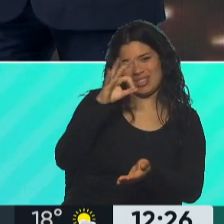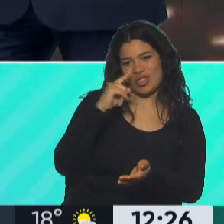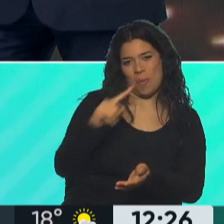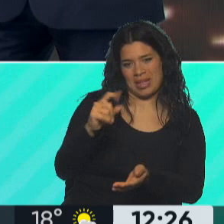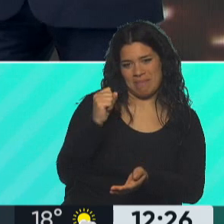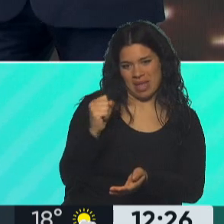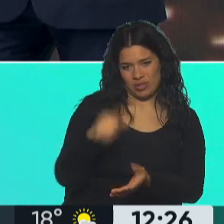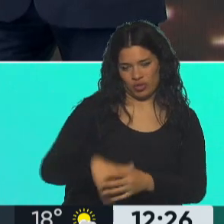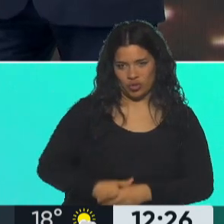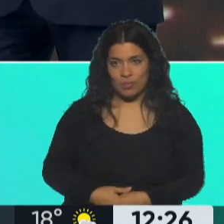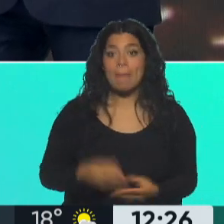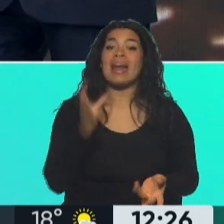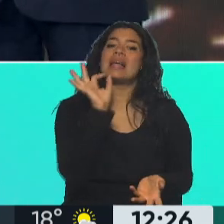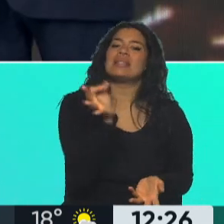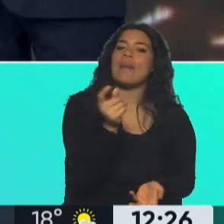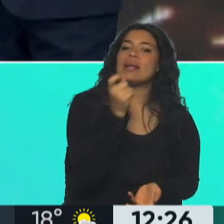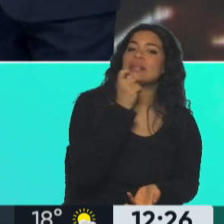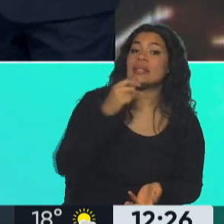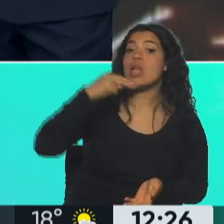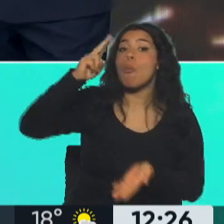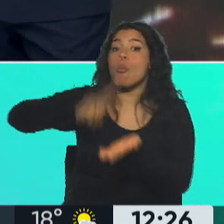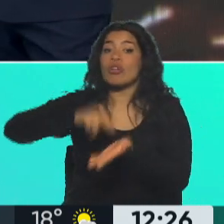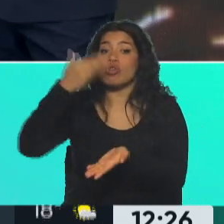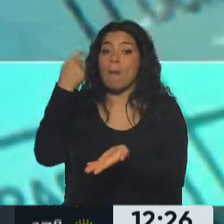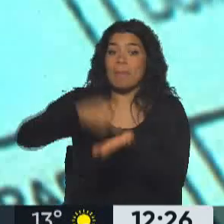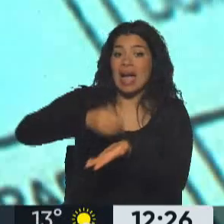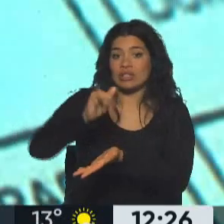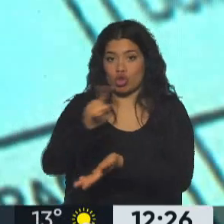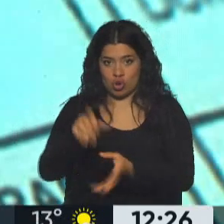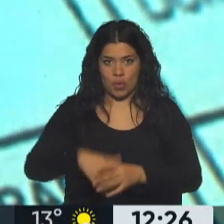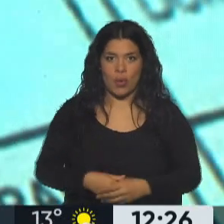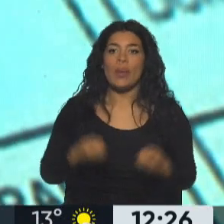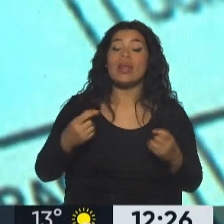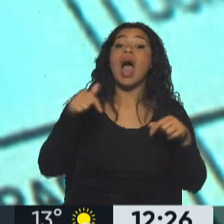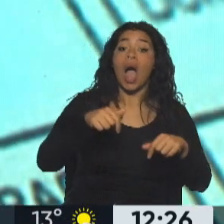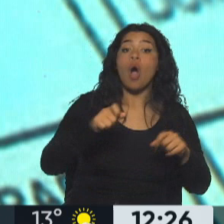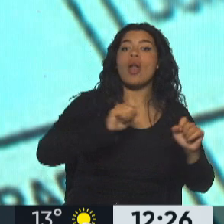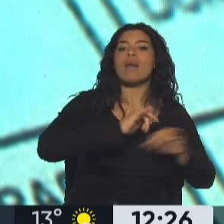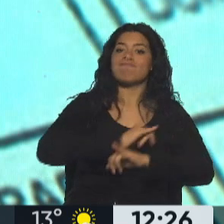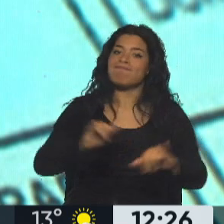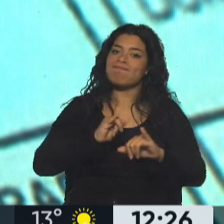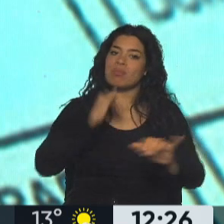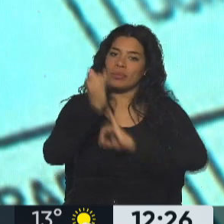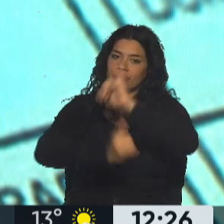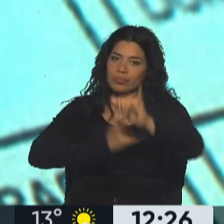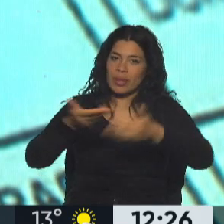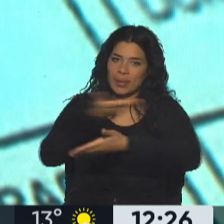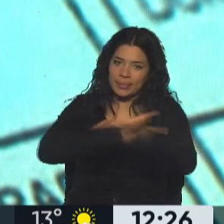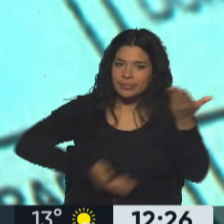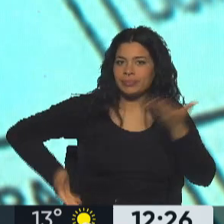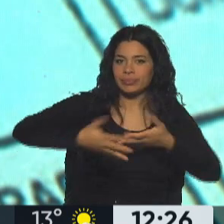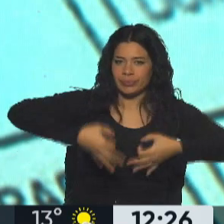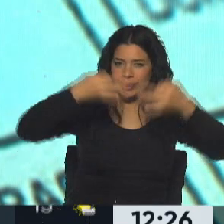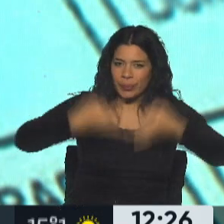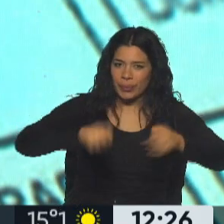le alcanza o no le alcanza el impuesto a las ganancias. Bien, Raúl, ¿te parece? Compartimos algunos datos, placas bien concretas, para